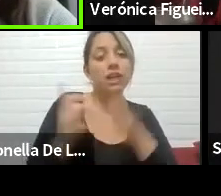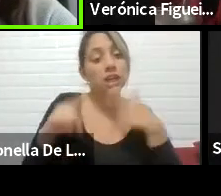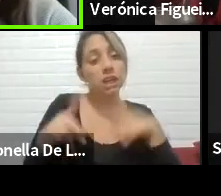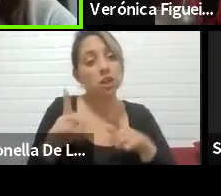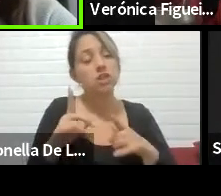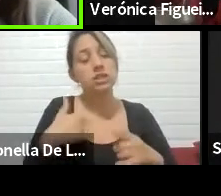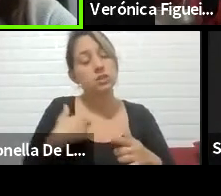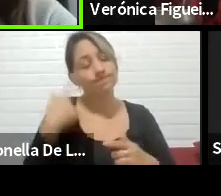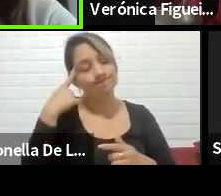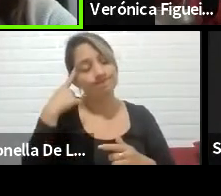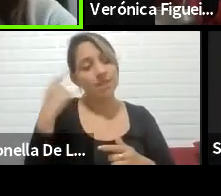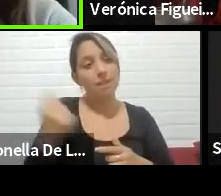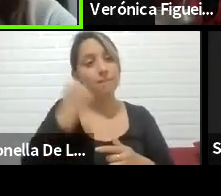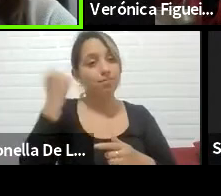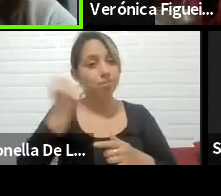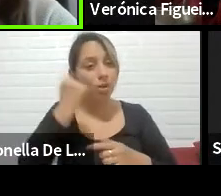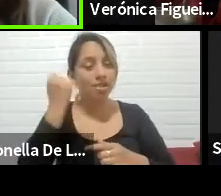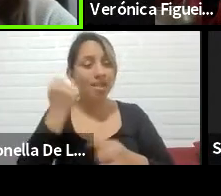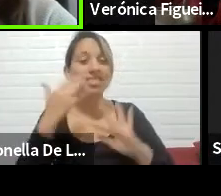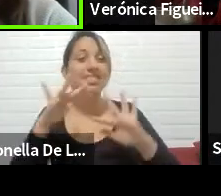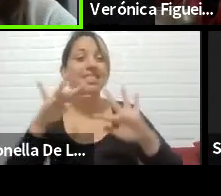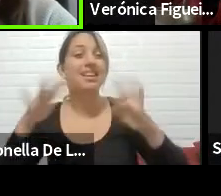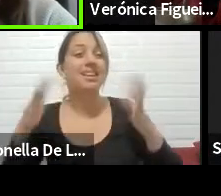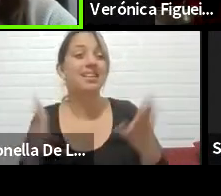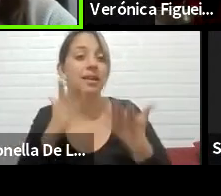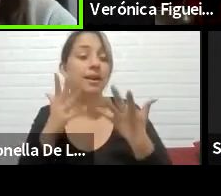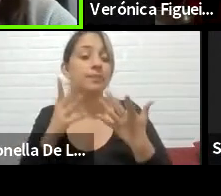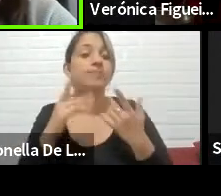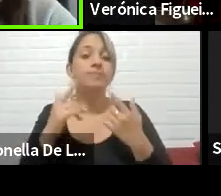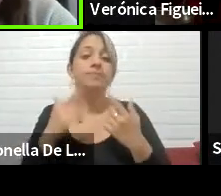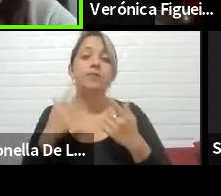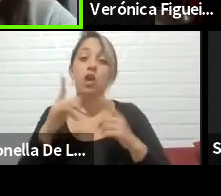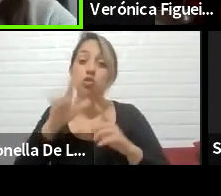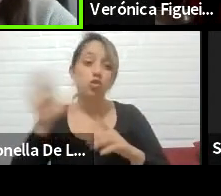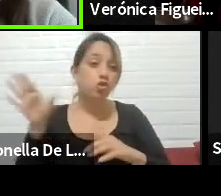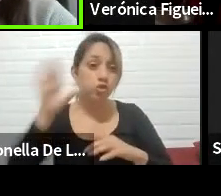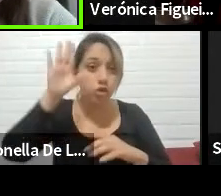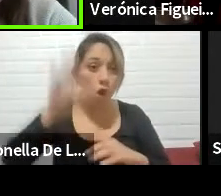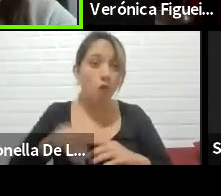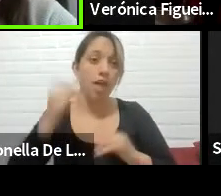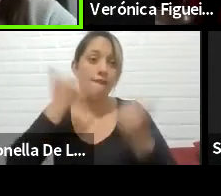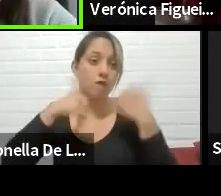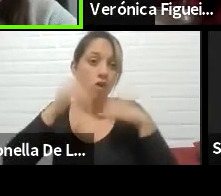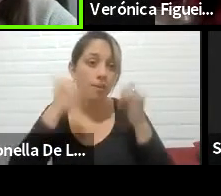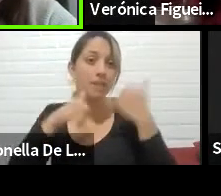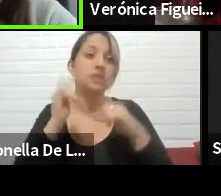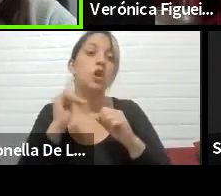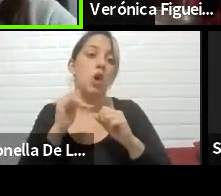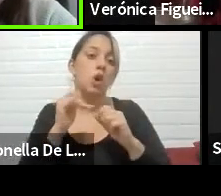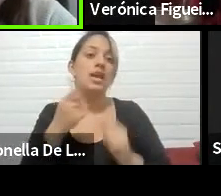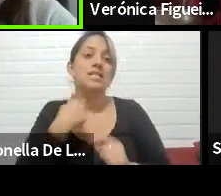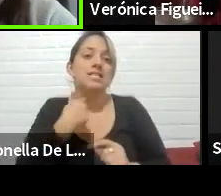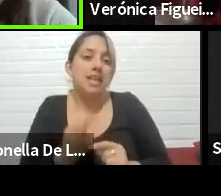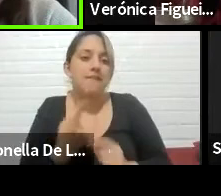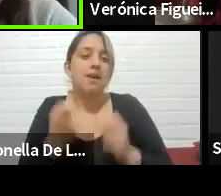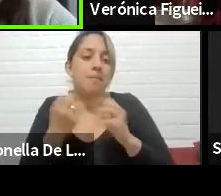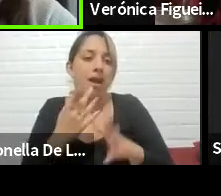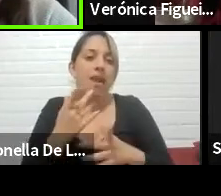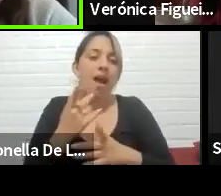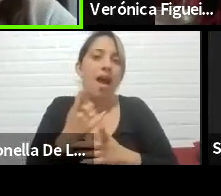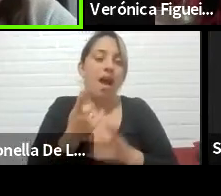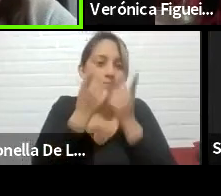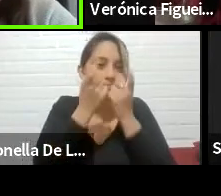muy importante justamente sistematizar toda esta información para poder aportar. Nosotros